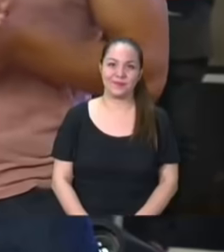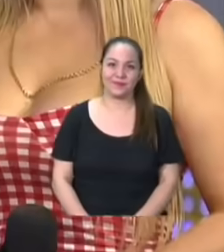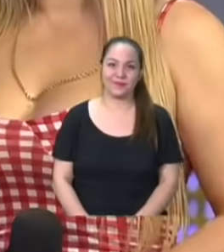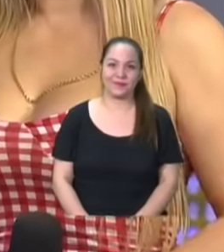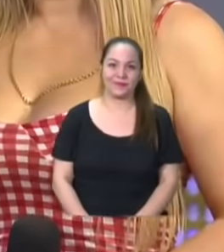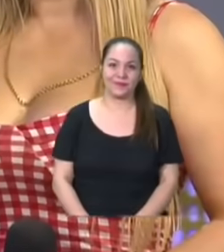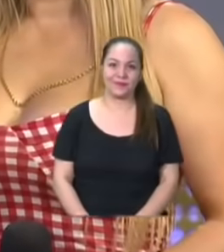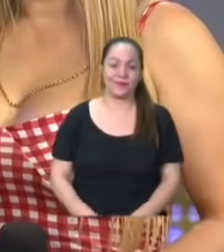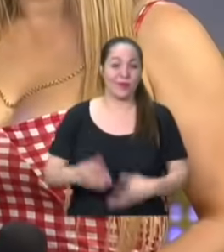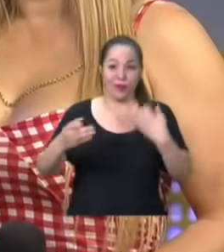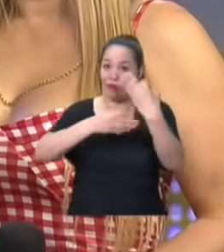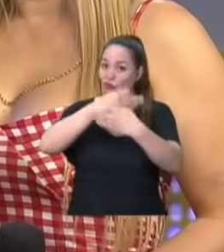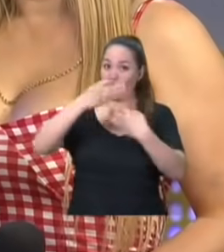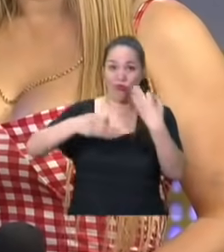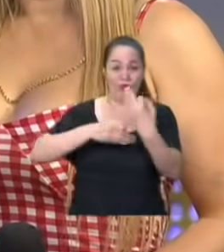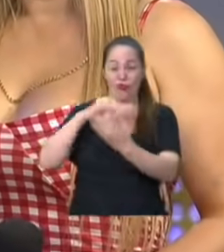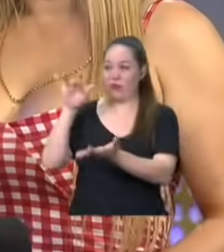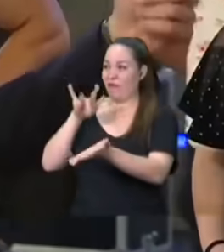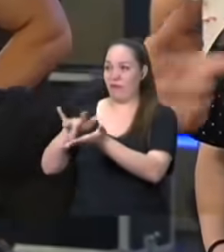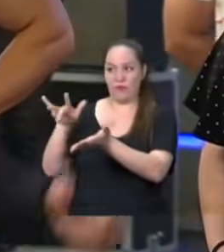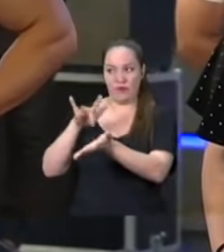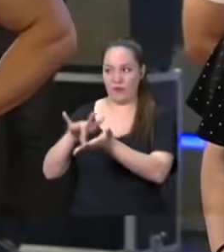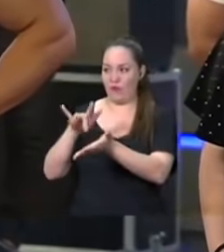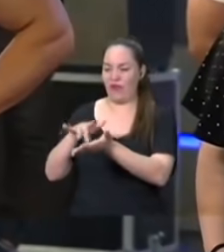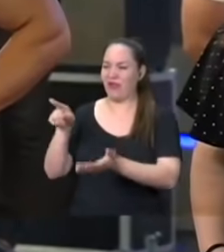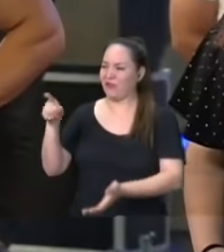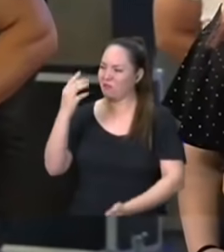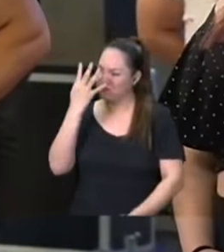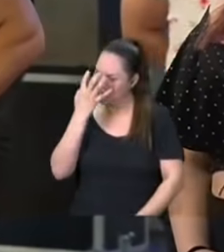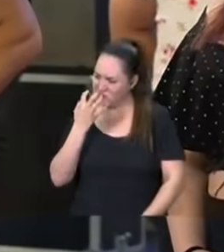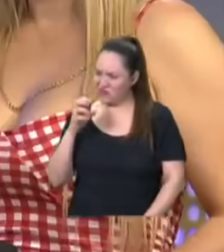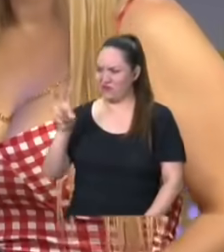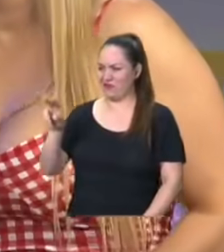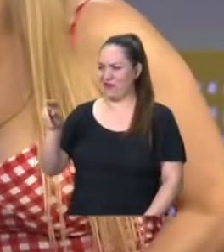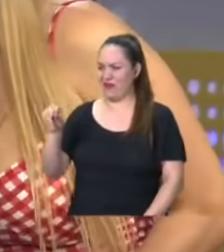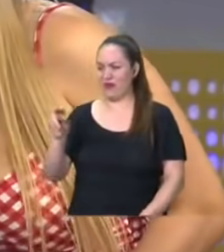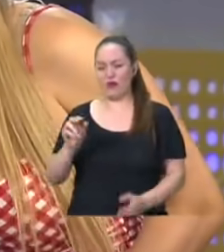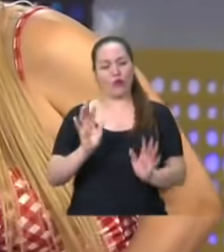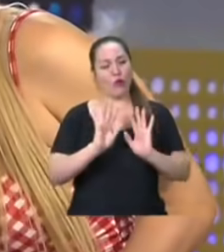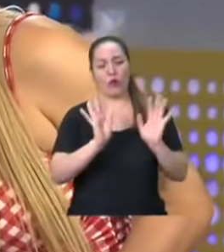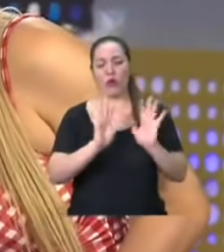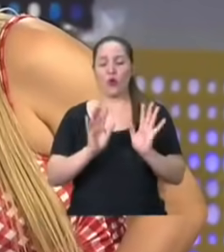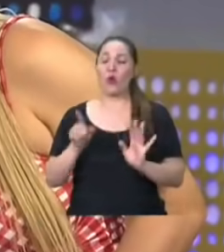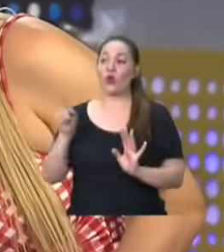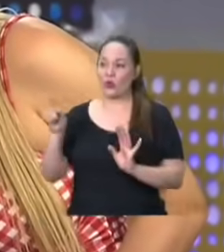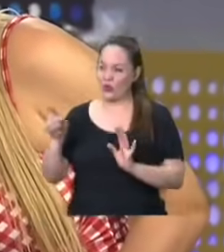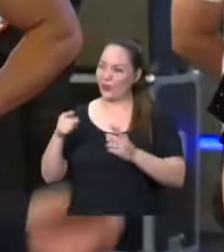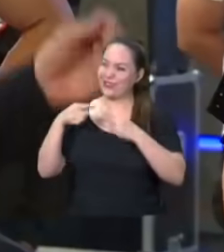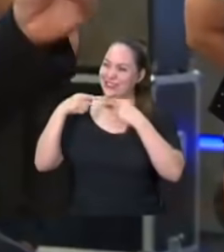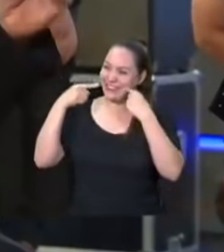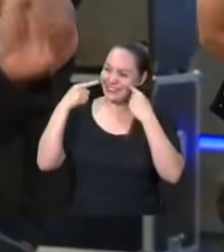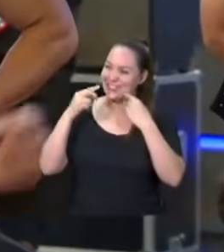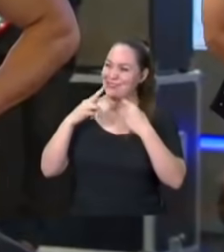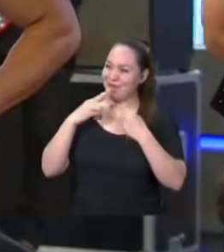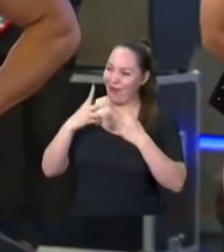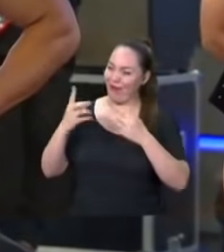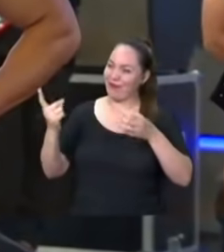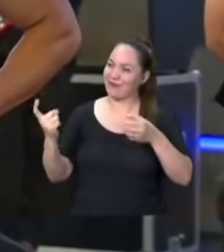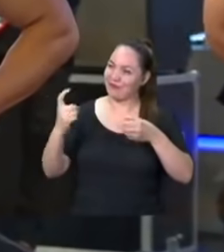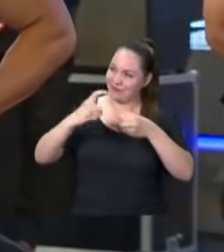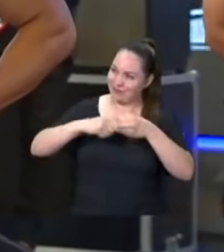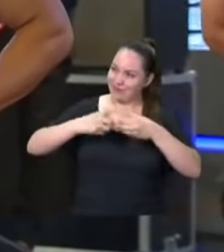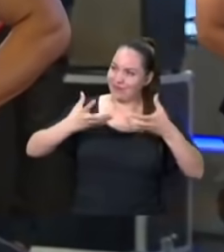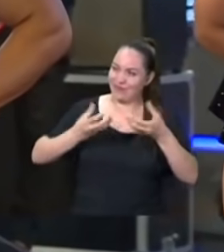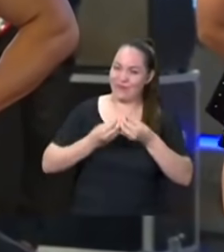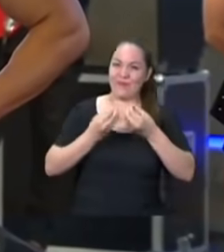Todos te vamos a apoyar. Muchas gracias, señor. Pero no te quiero ver triste. No, vamos a levantar. Te quiero ver integrado. Te quiero ver feliz.